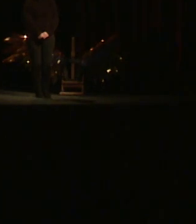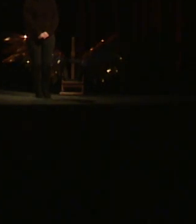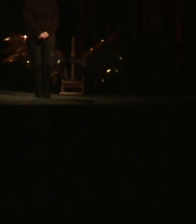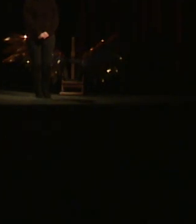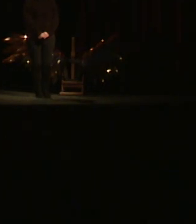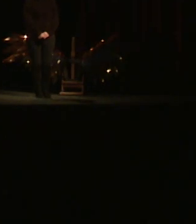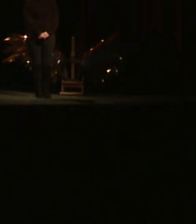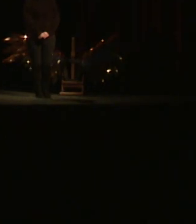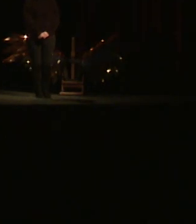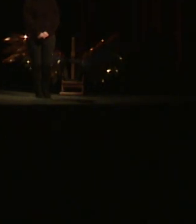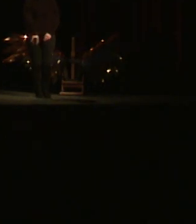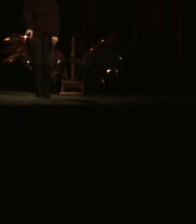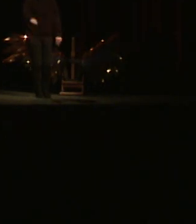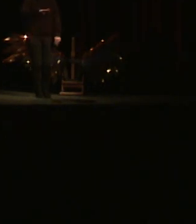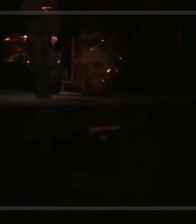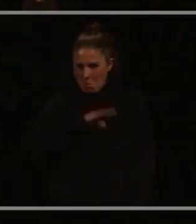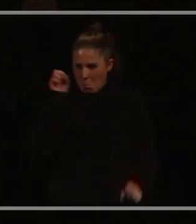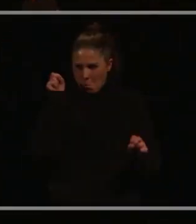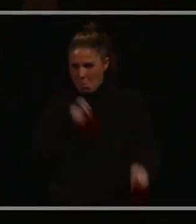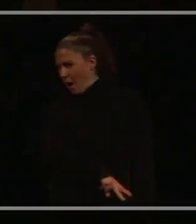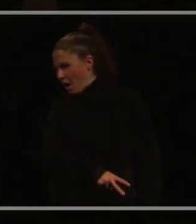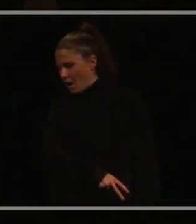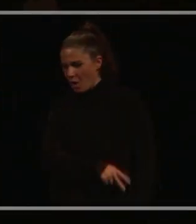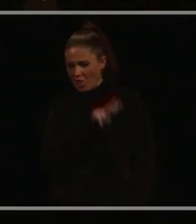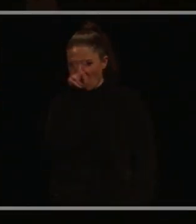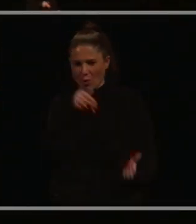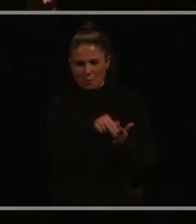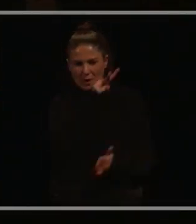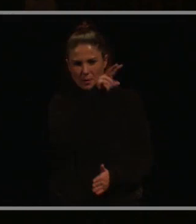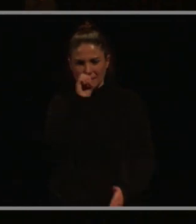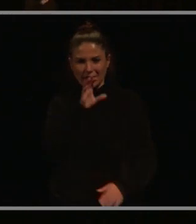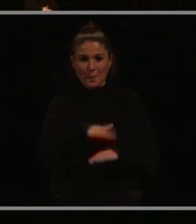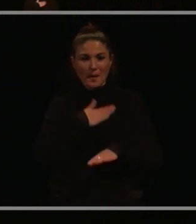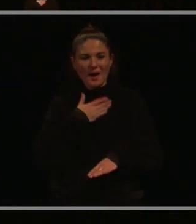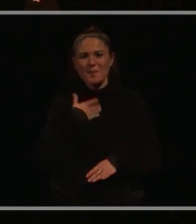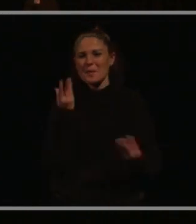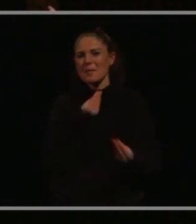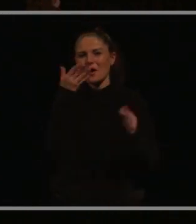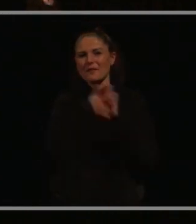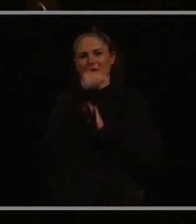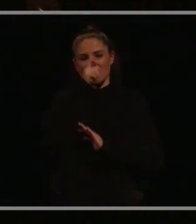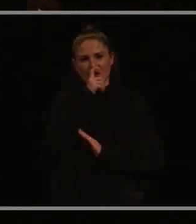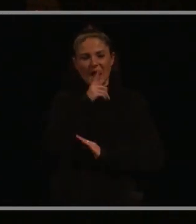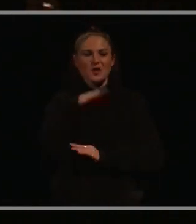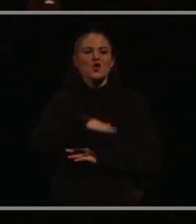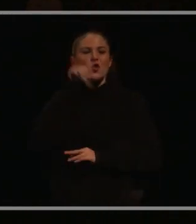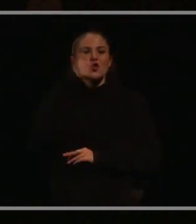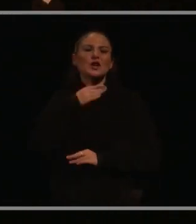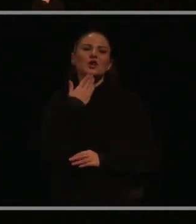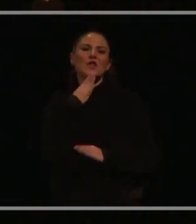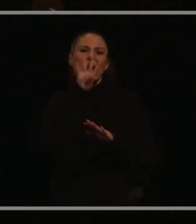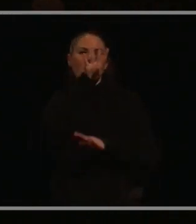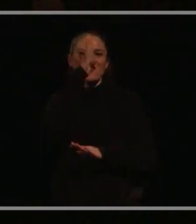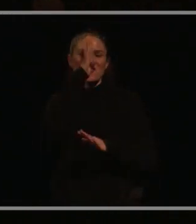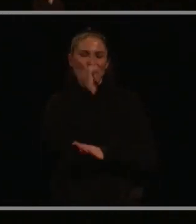Maldito 2020. Para mí, quien ha dado la mejor definición del año es Clark Smith, un niño de 9 años que mandó su frase